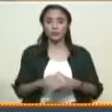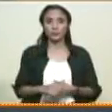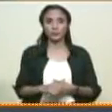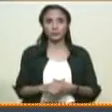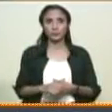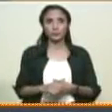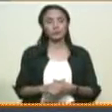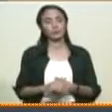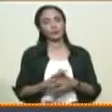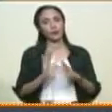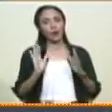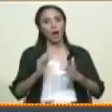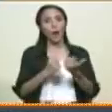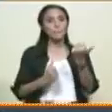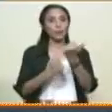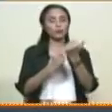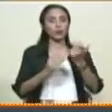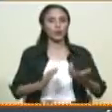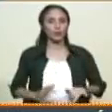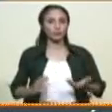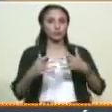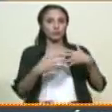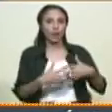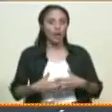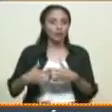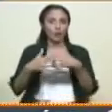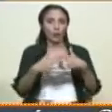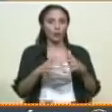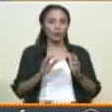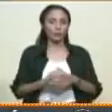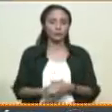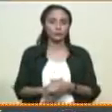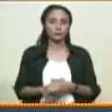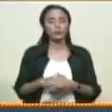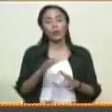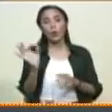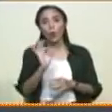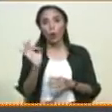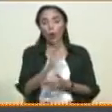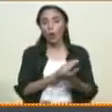apoyados por importantes sectores, entre ellos la jerarquía eclesiástica de Nicaragua.